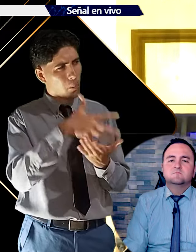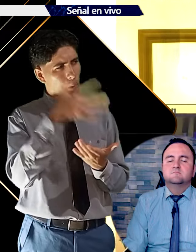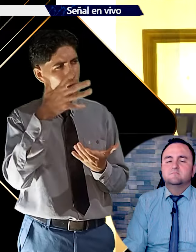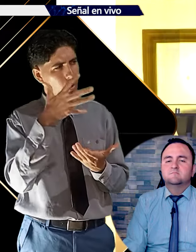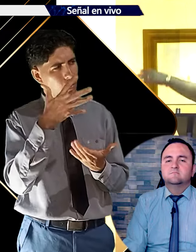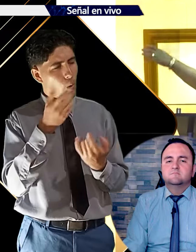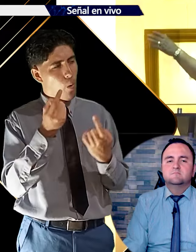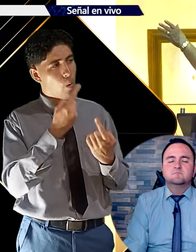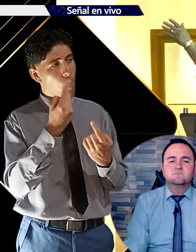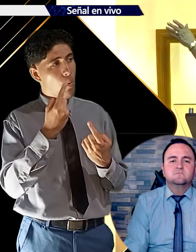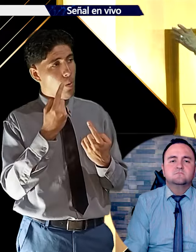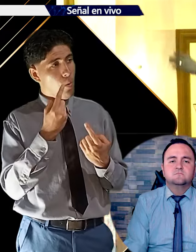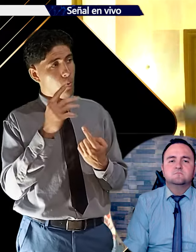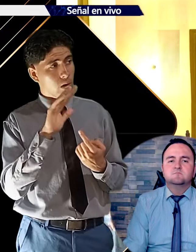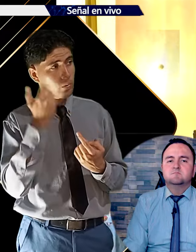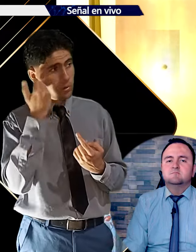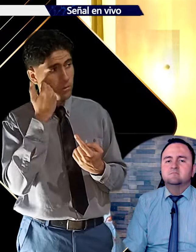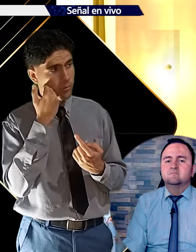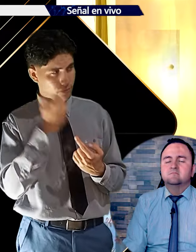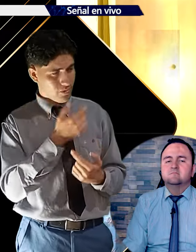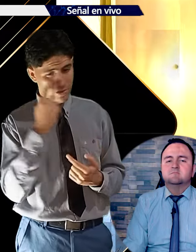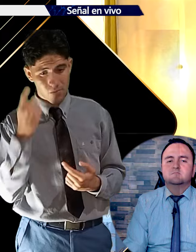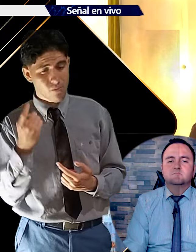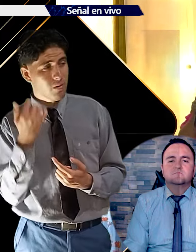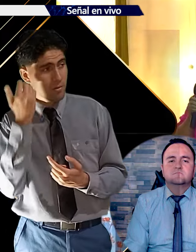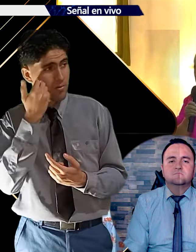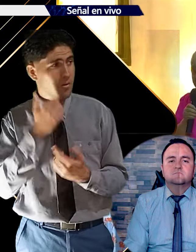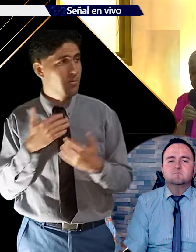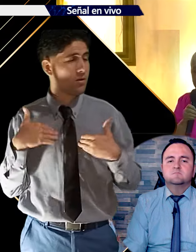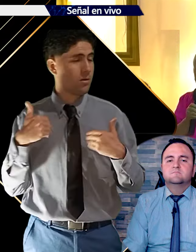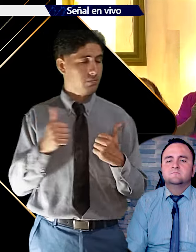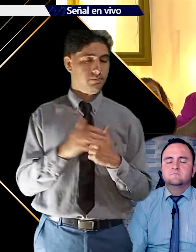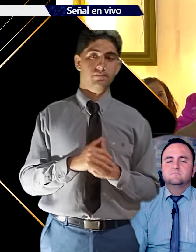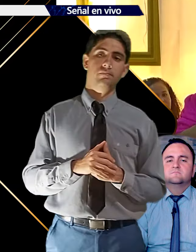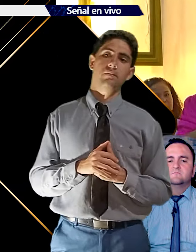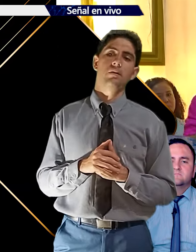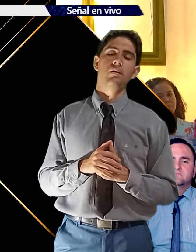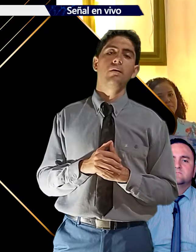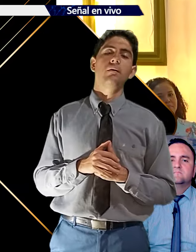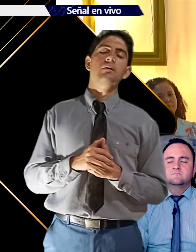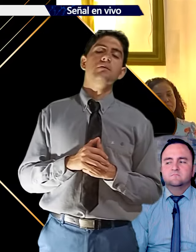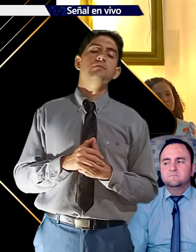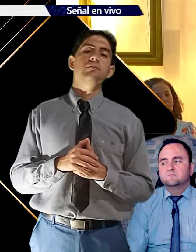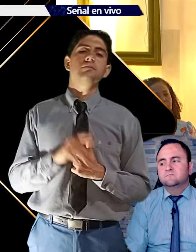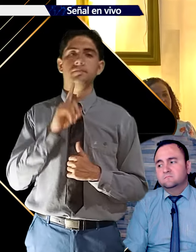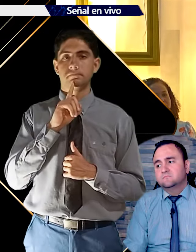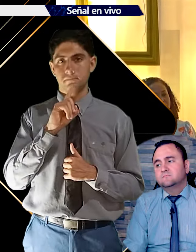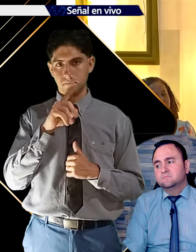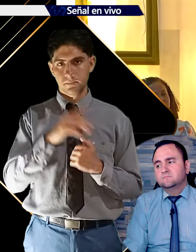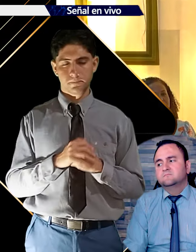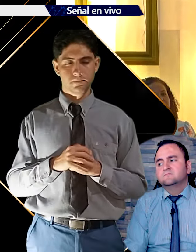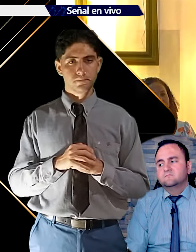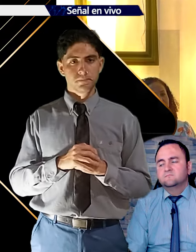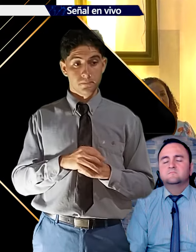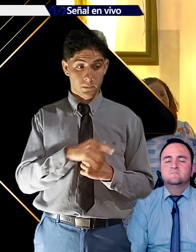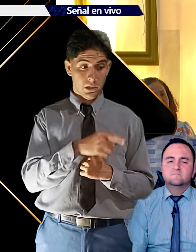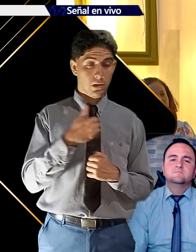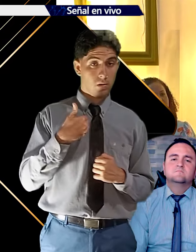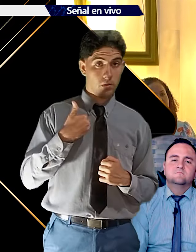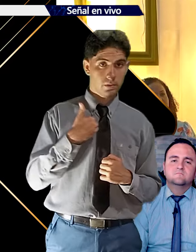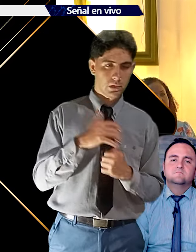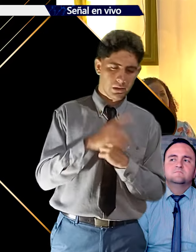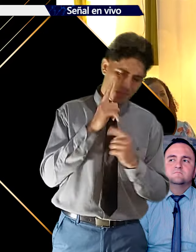enfermos, porque el Hijo del Hombre vino a buscar y a salvar lo que se había perdido. Para terminar esto de este testimonio y continuar con unos punticos más,